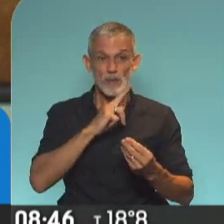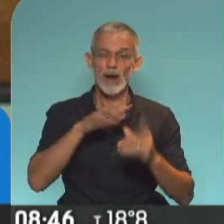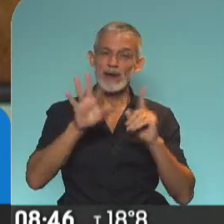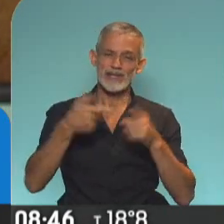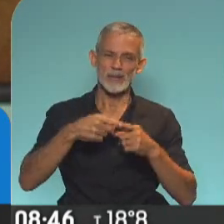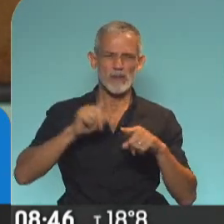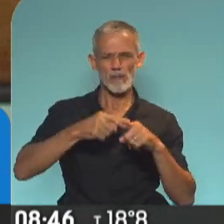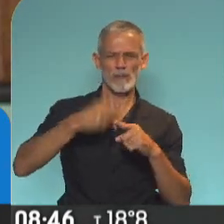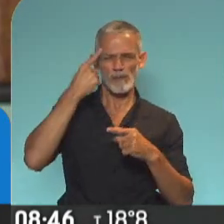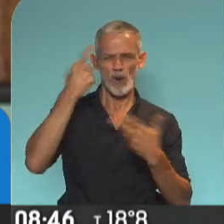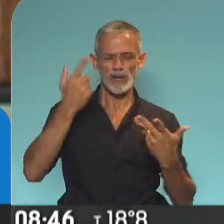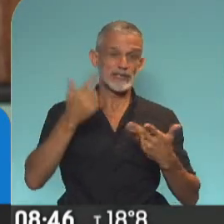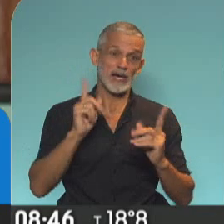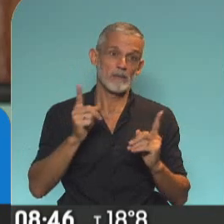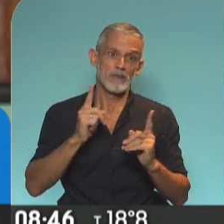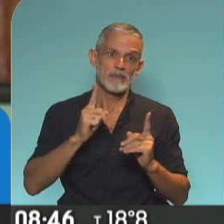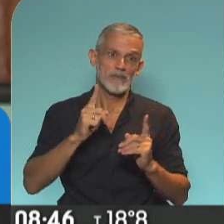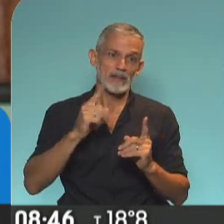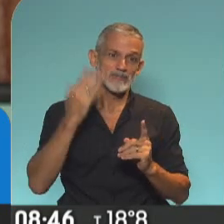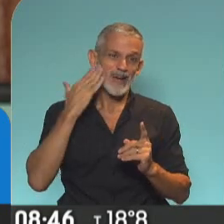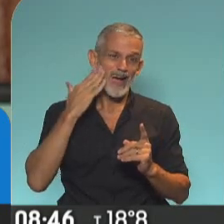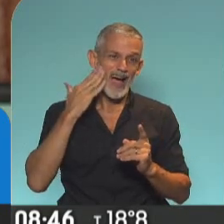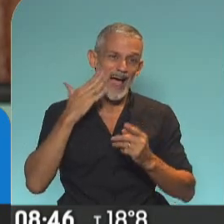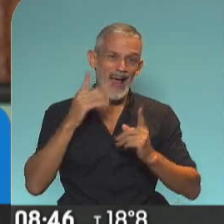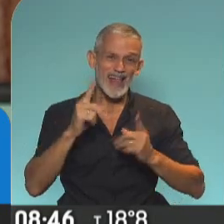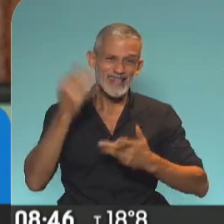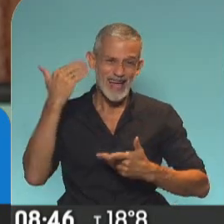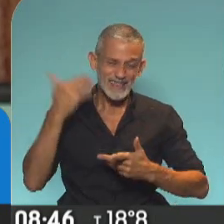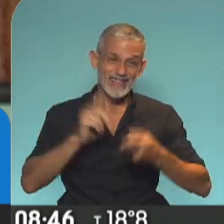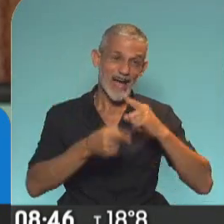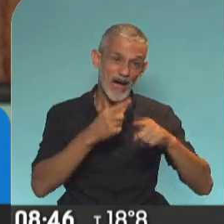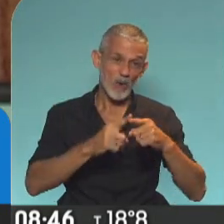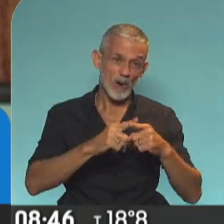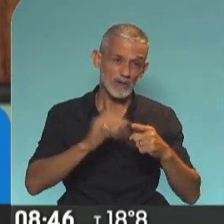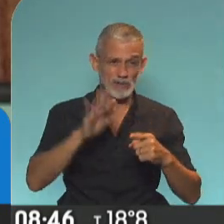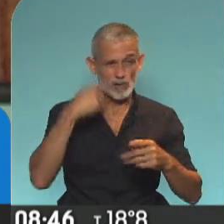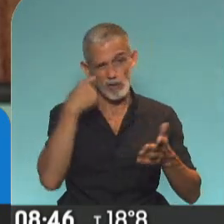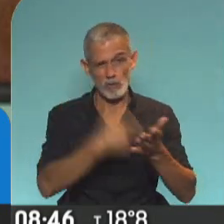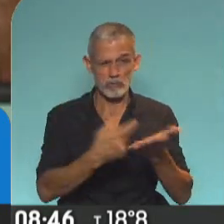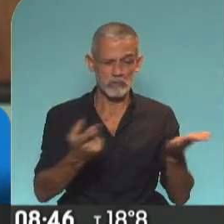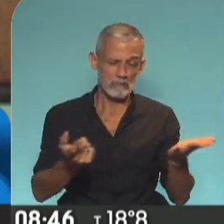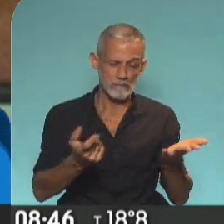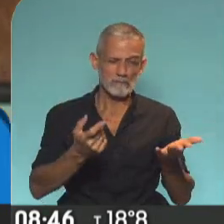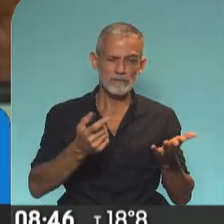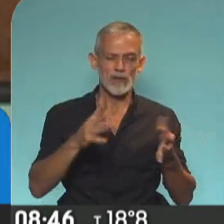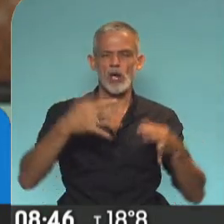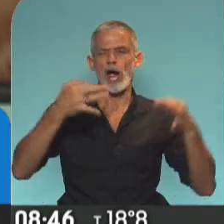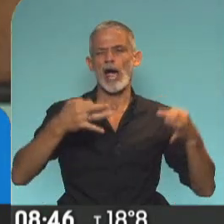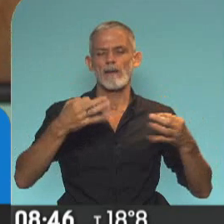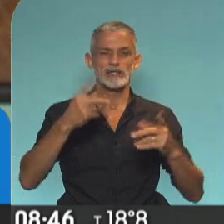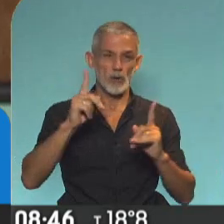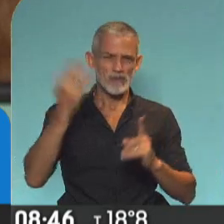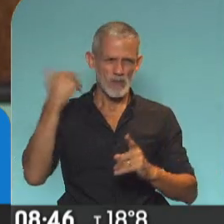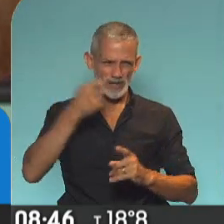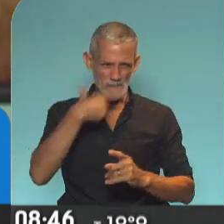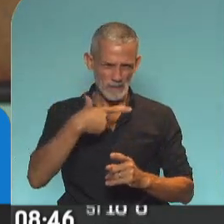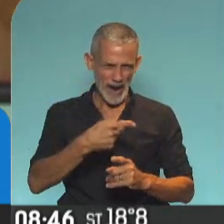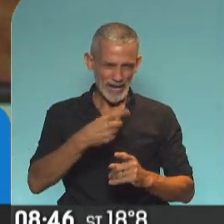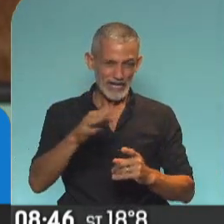inflación. El otro tema, la otra variable es el dólar. Hubo ya una señal el lunes en donde el ritmo de devaluación va más